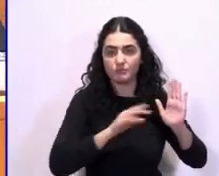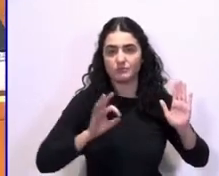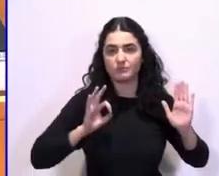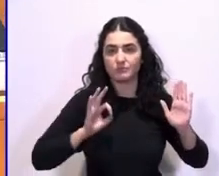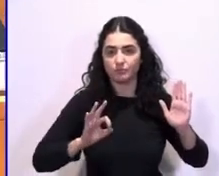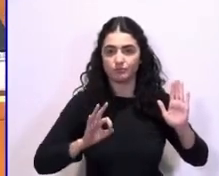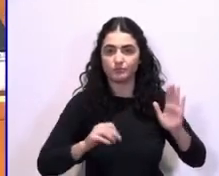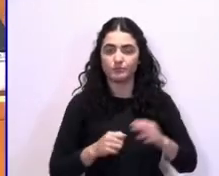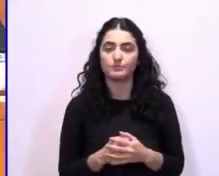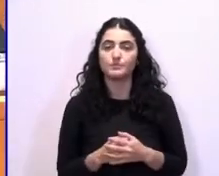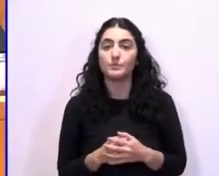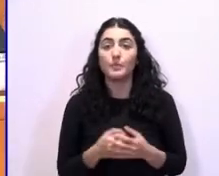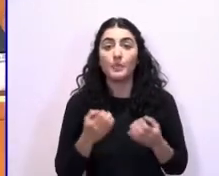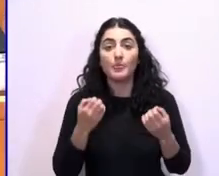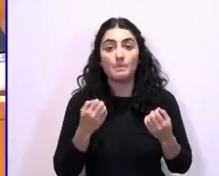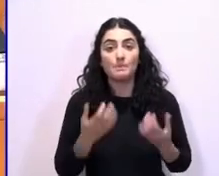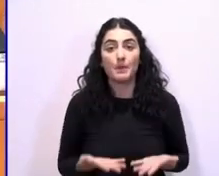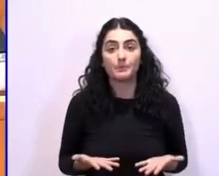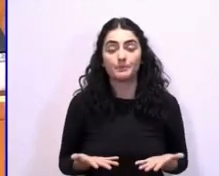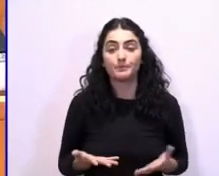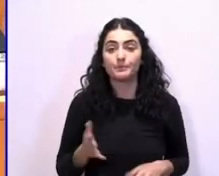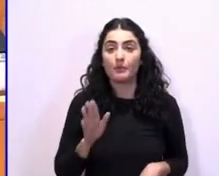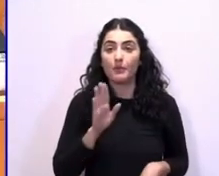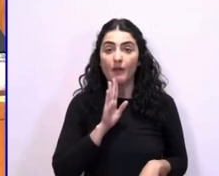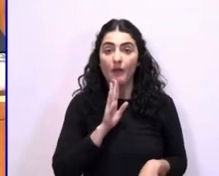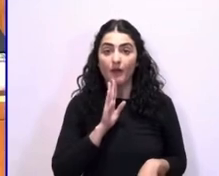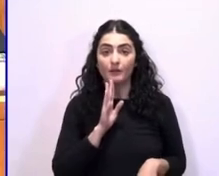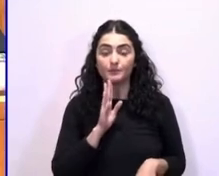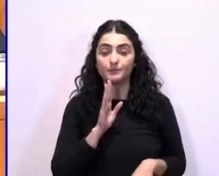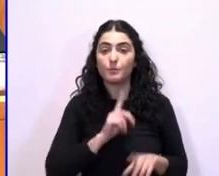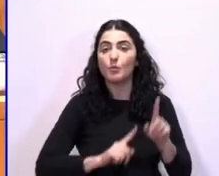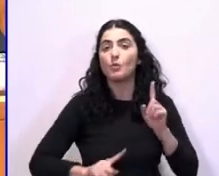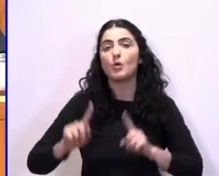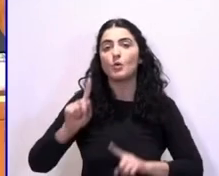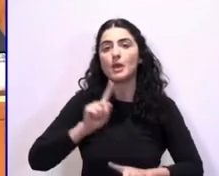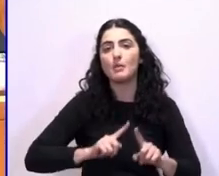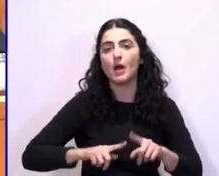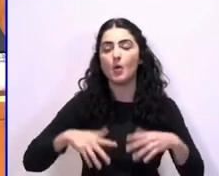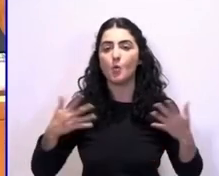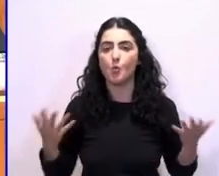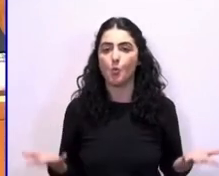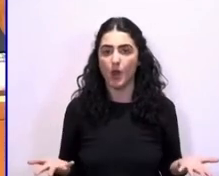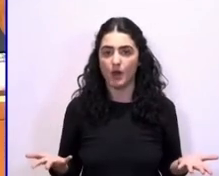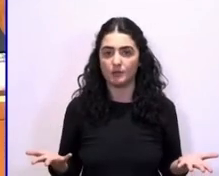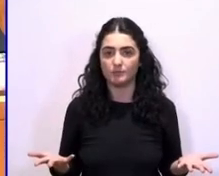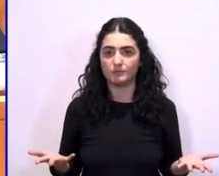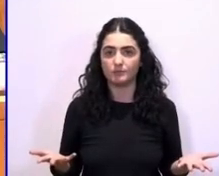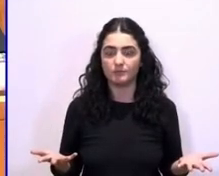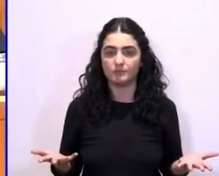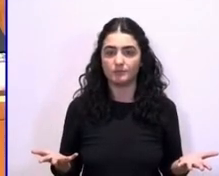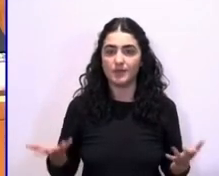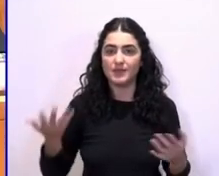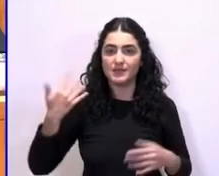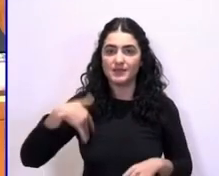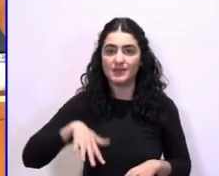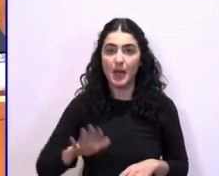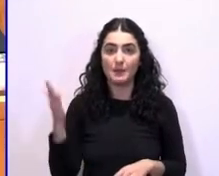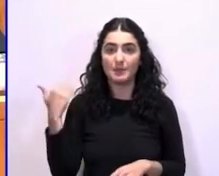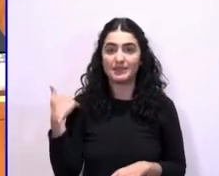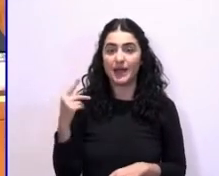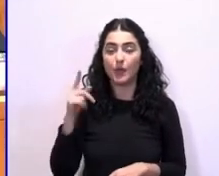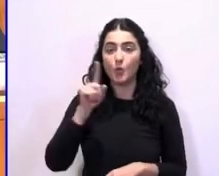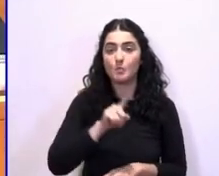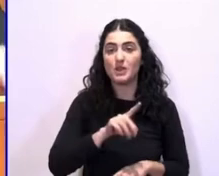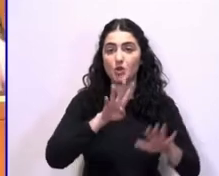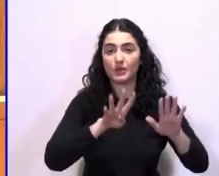Pues bien, aquí decía que el problema es que, a pesar de que han transcurrido desde el año